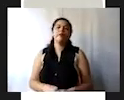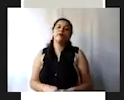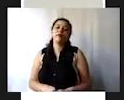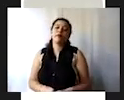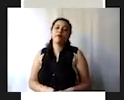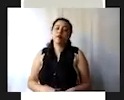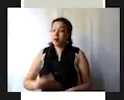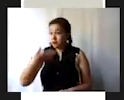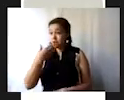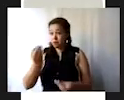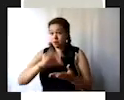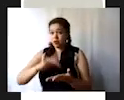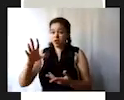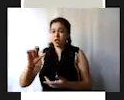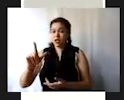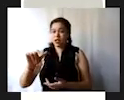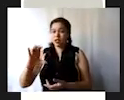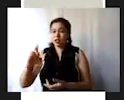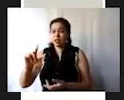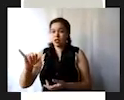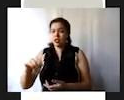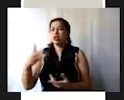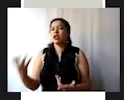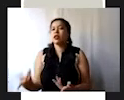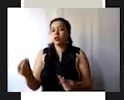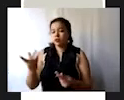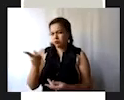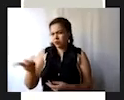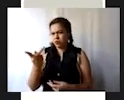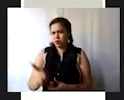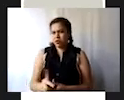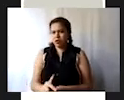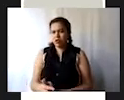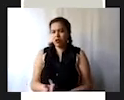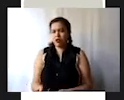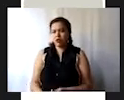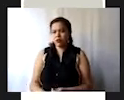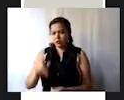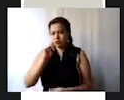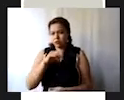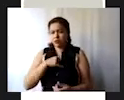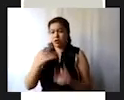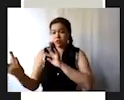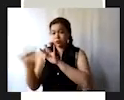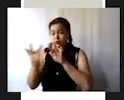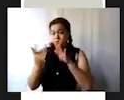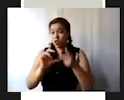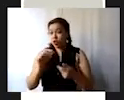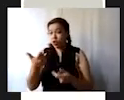Súper, muchas gracias, Araceli. Y una pregunta ahí, ¿han trabajado también esto con redes, con